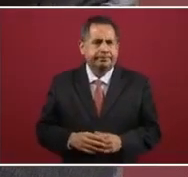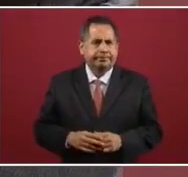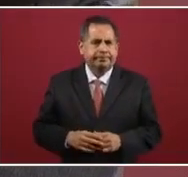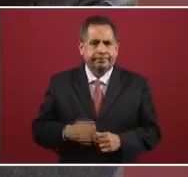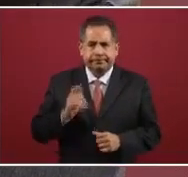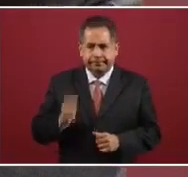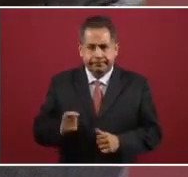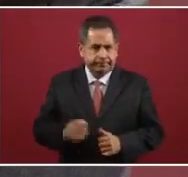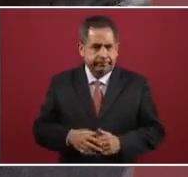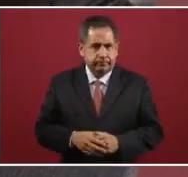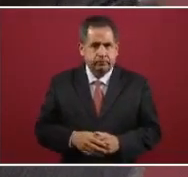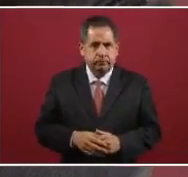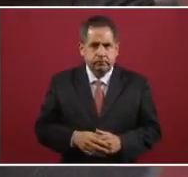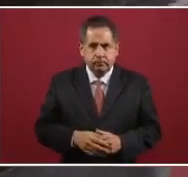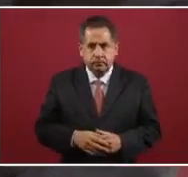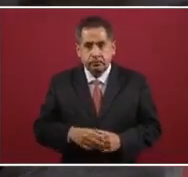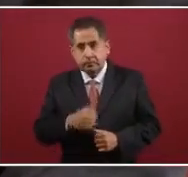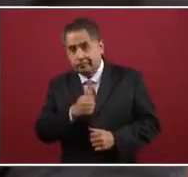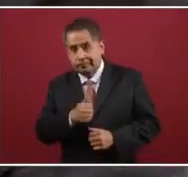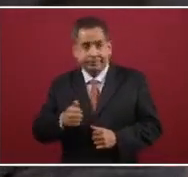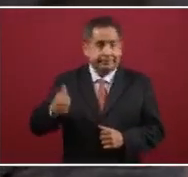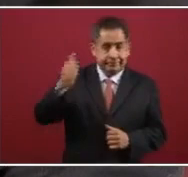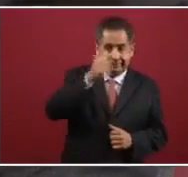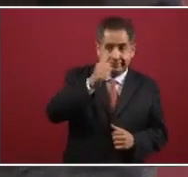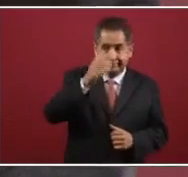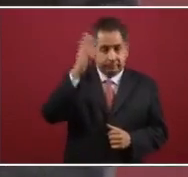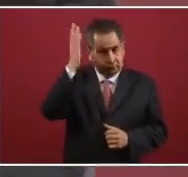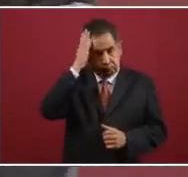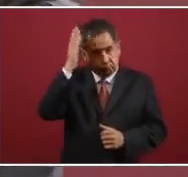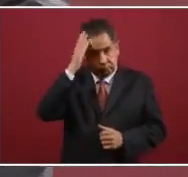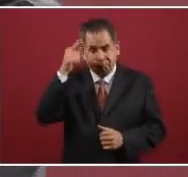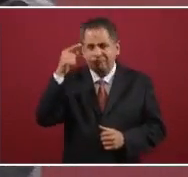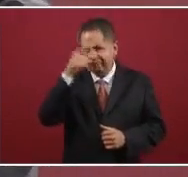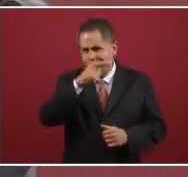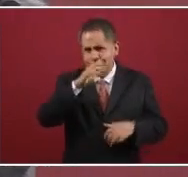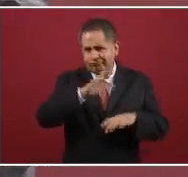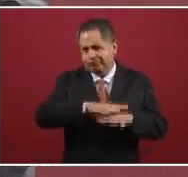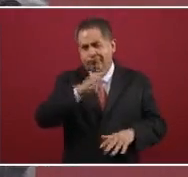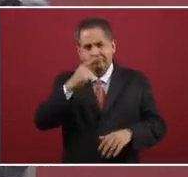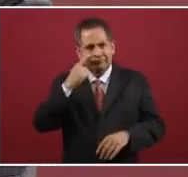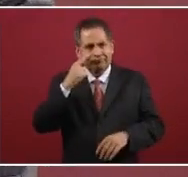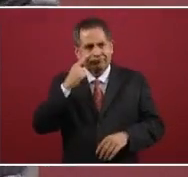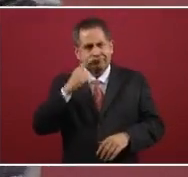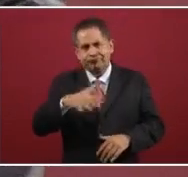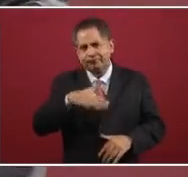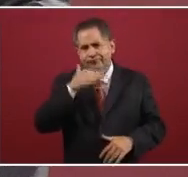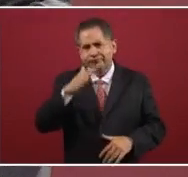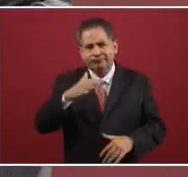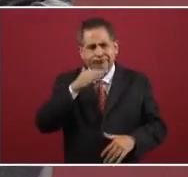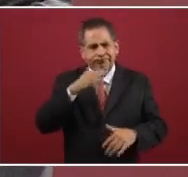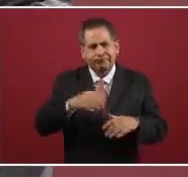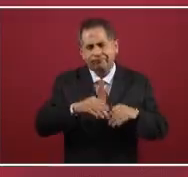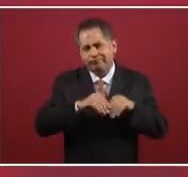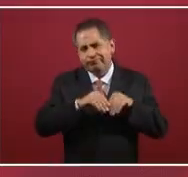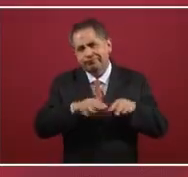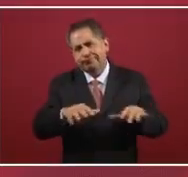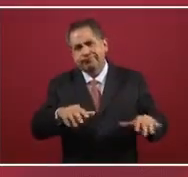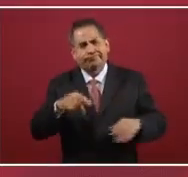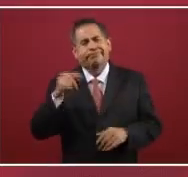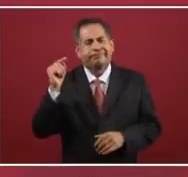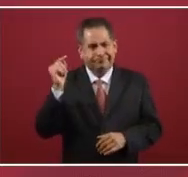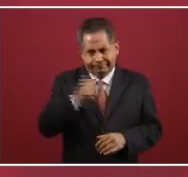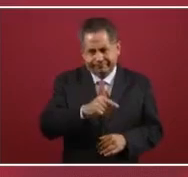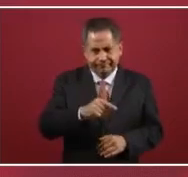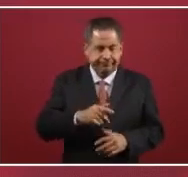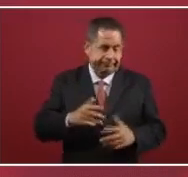es arriba donde se fomenta más